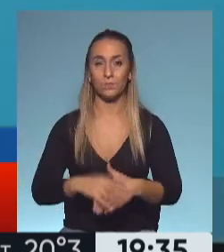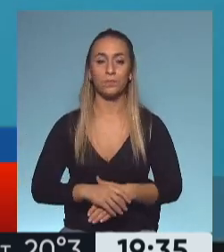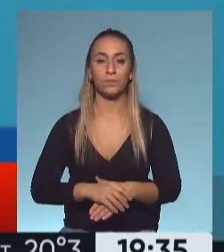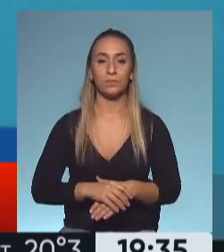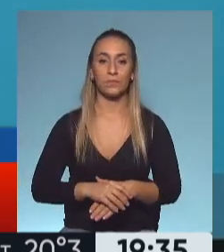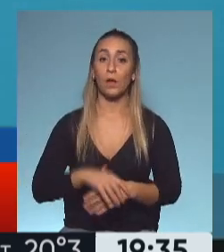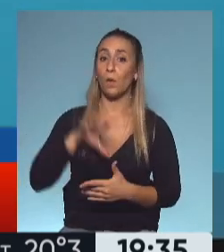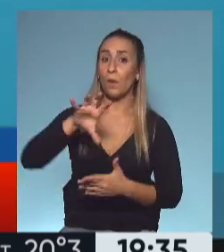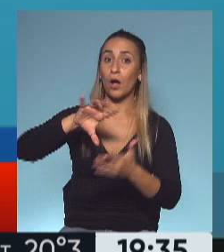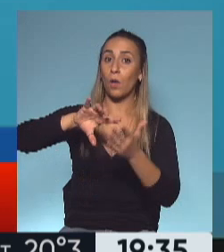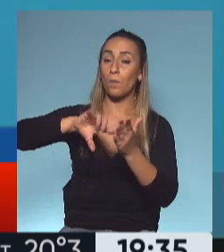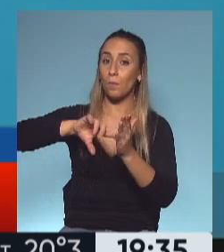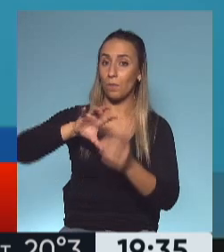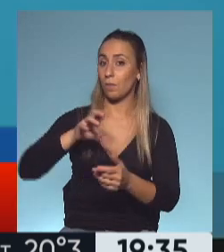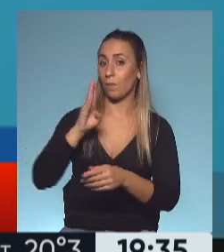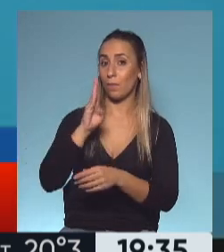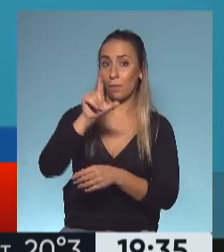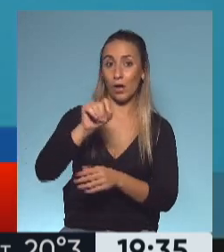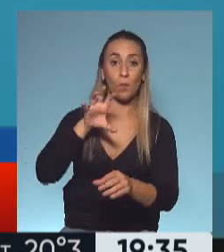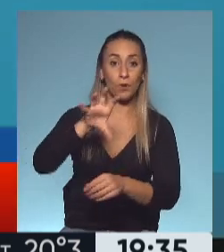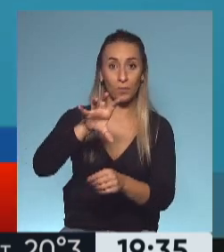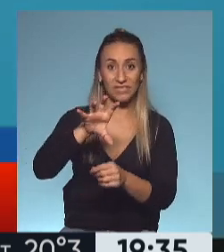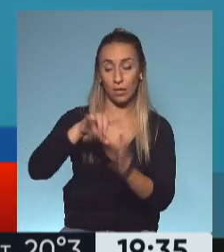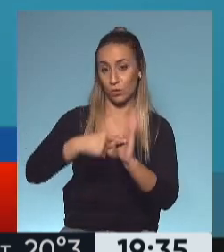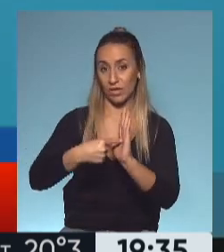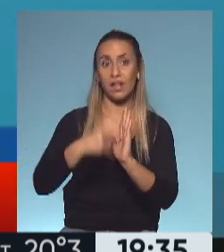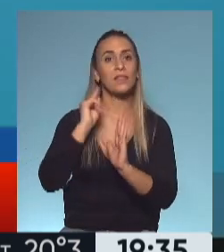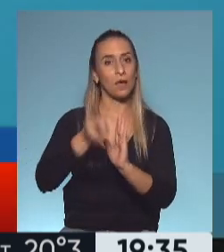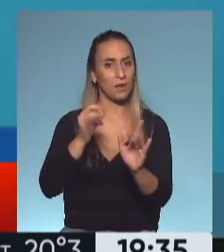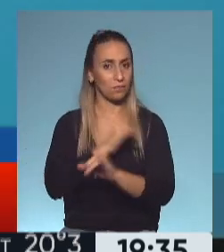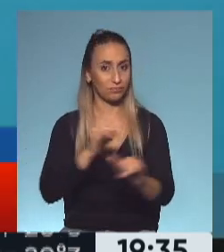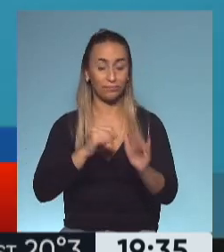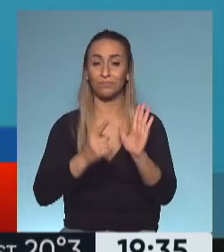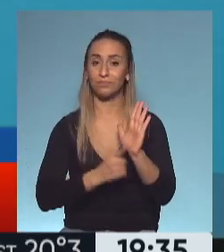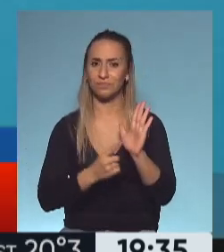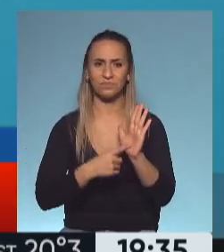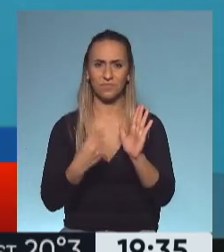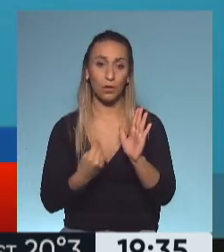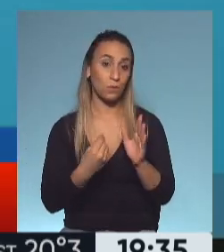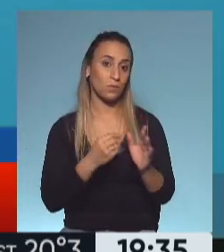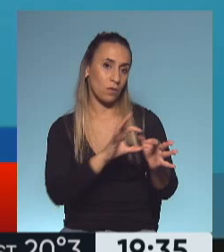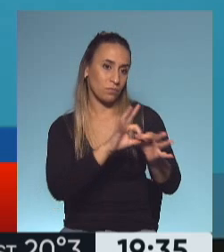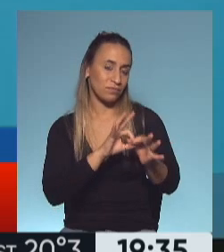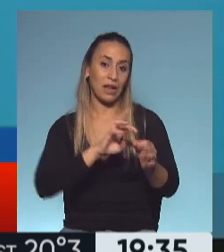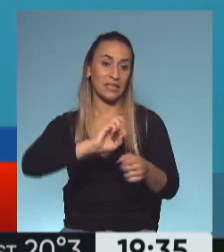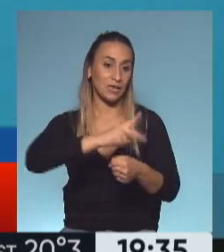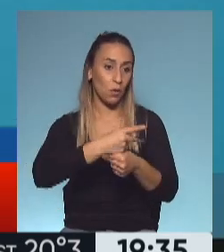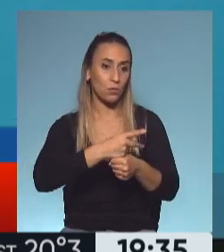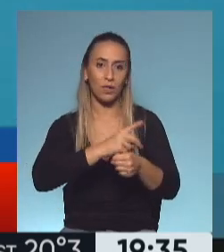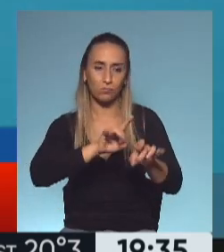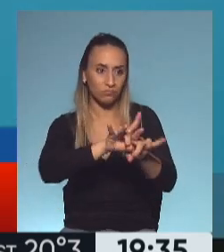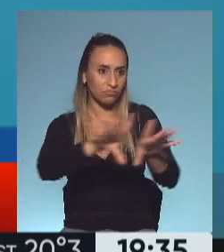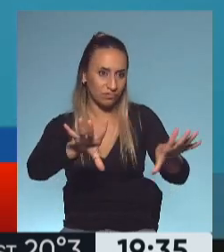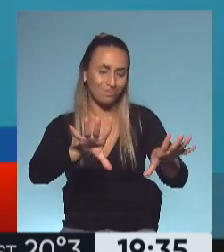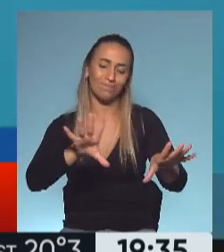Banco Provincia también ha lanzado, en el marco de estas medidas vinculadas a la segunda ola,